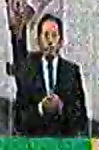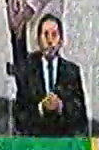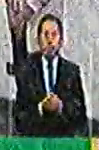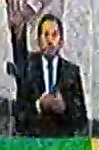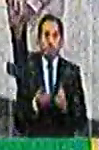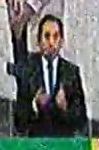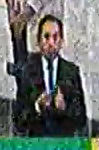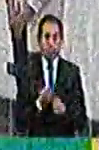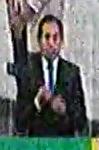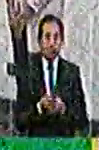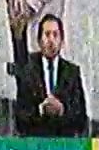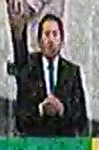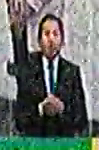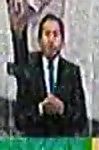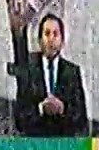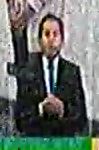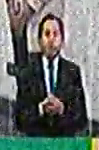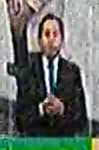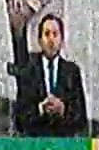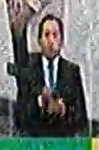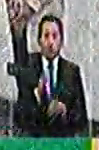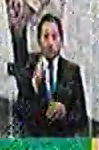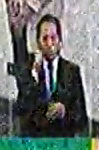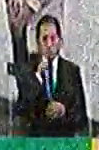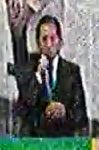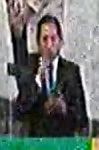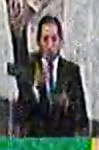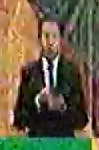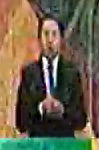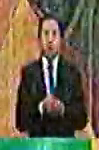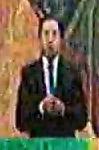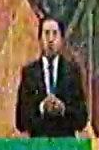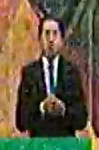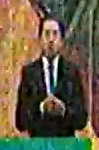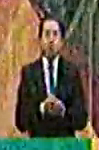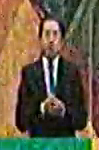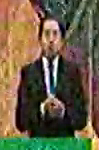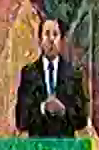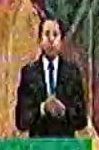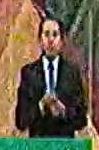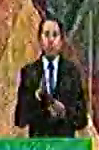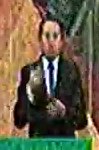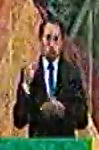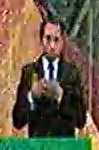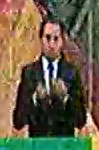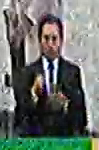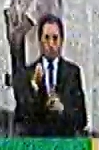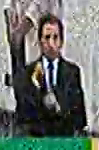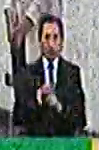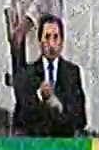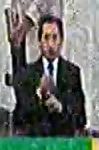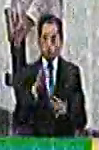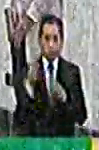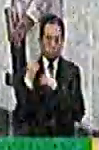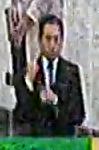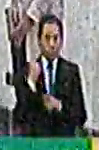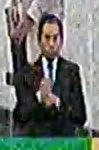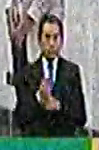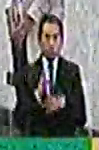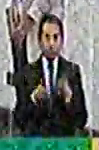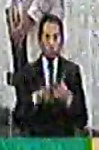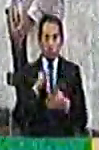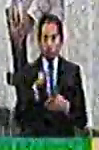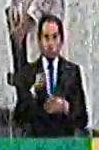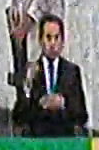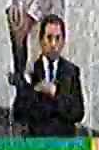Primero por que eres mujer, por tu desempeño, por tu lucha, por tu capacidad, por tu desempeño, porque